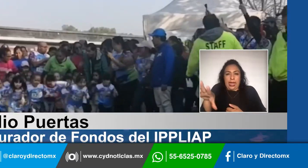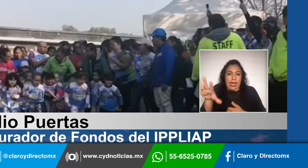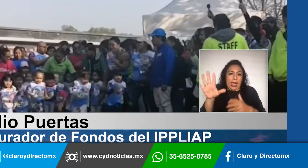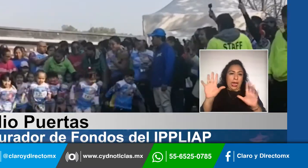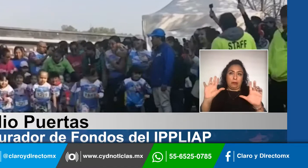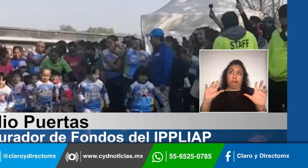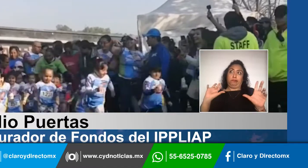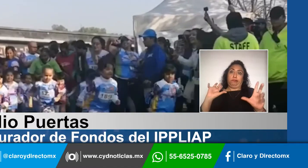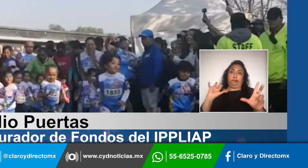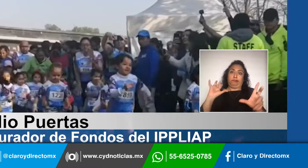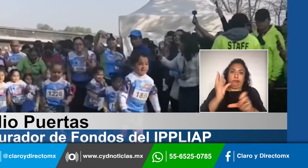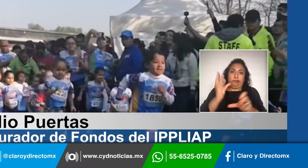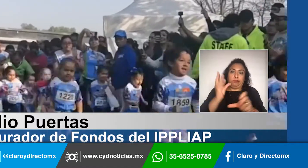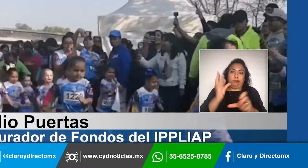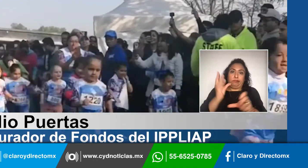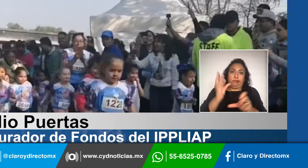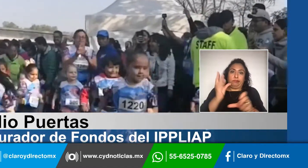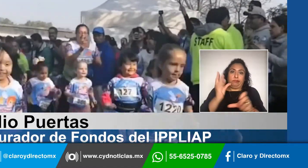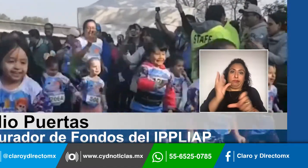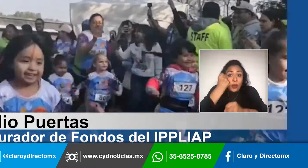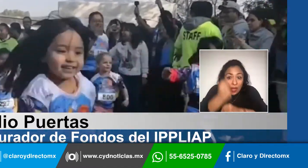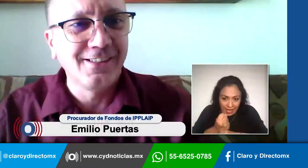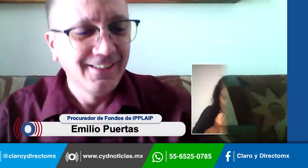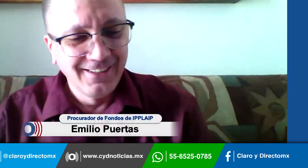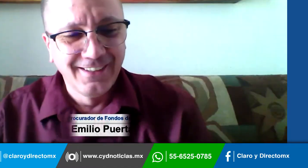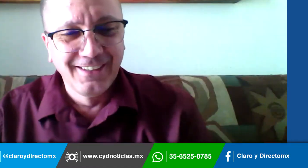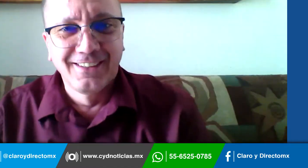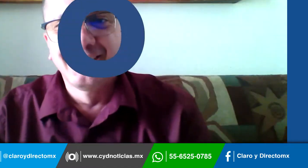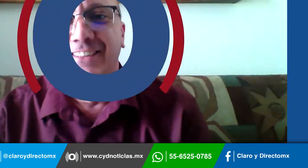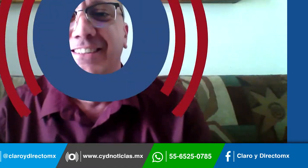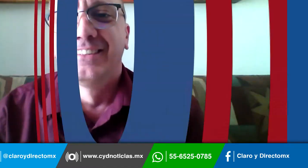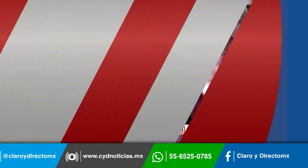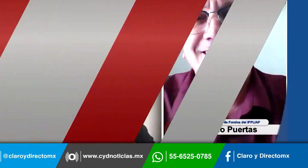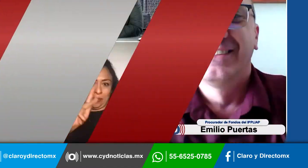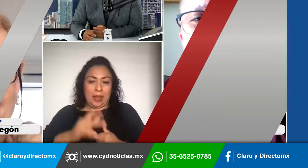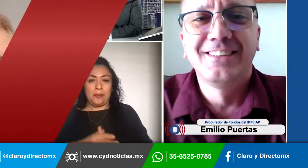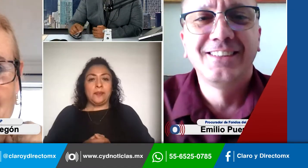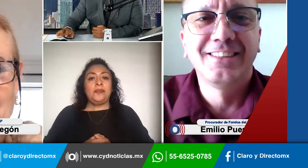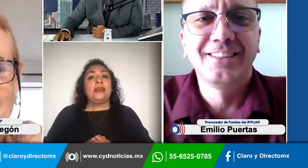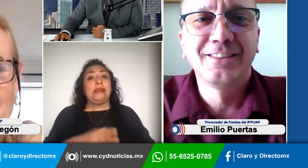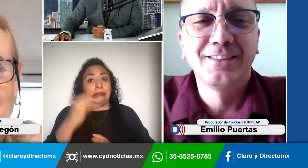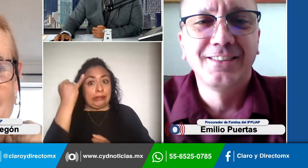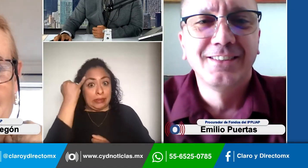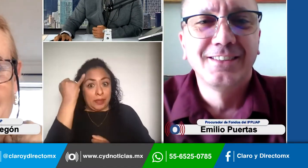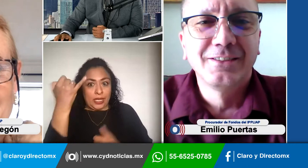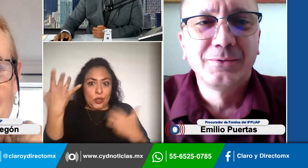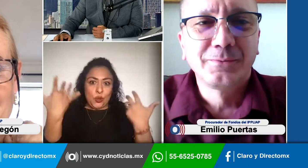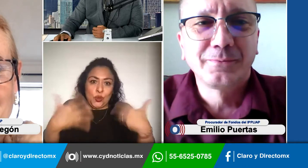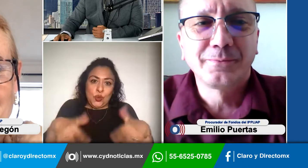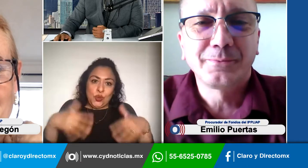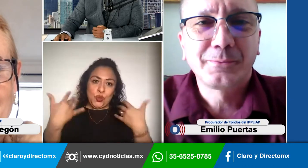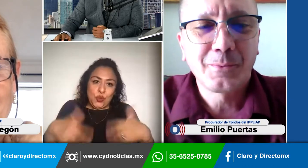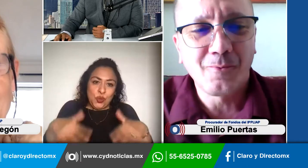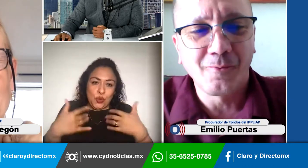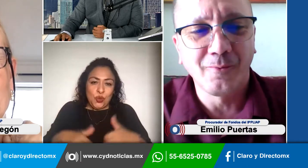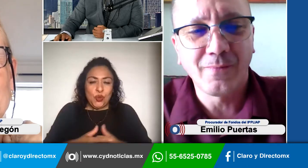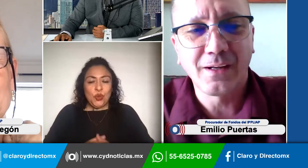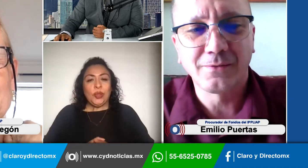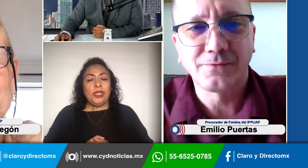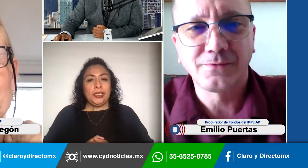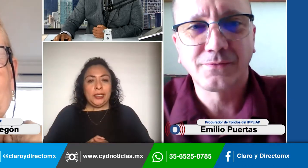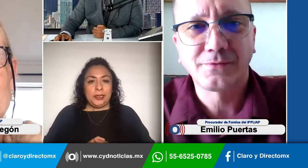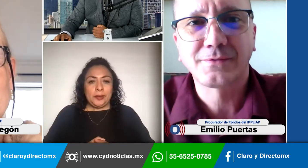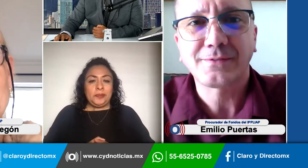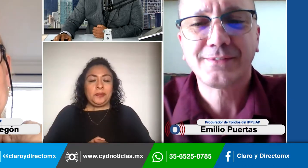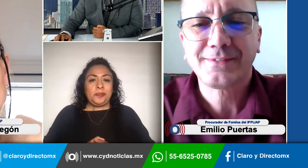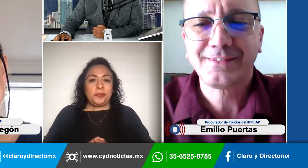resumen de 54 años, ¿no? Imagínate nada más, Emilio,